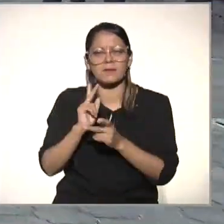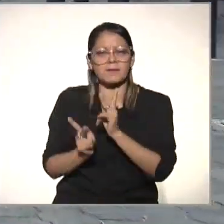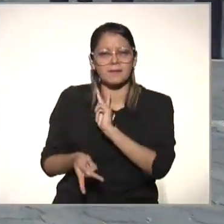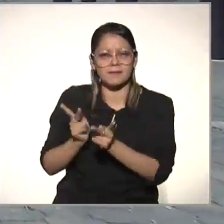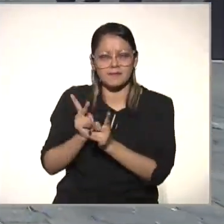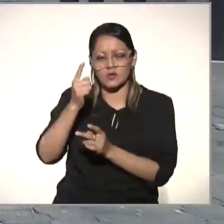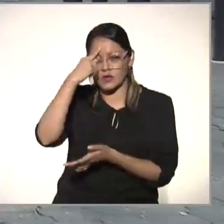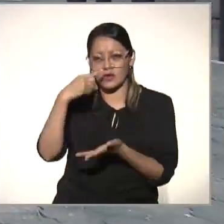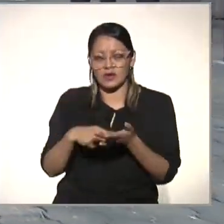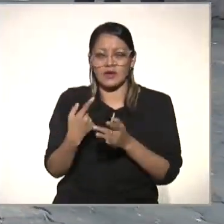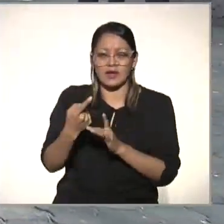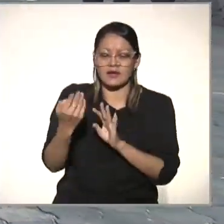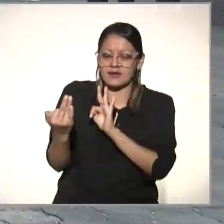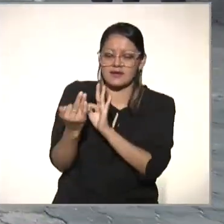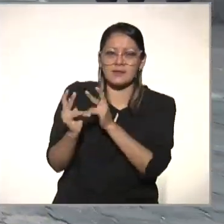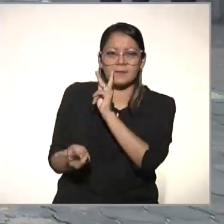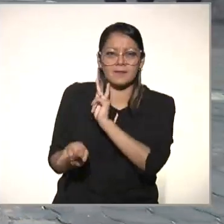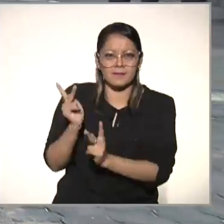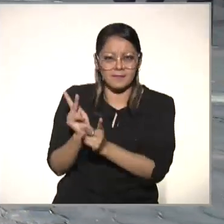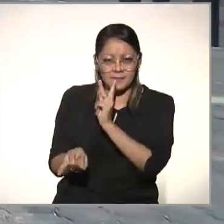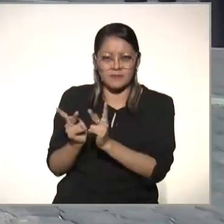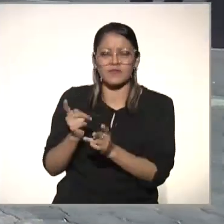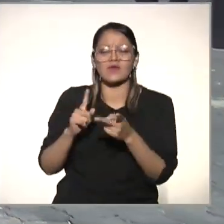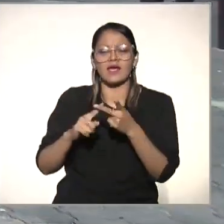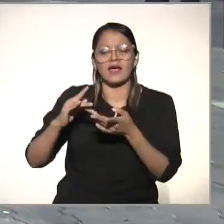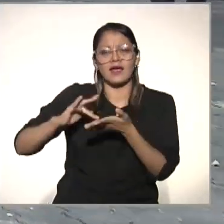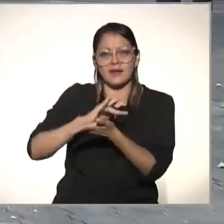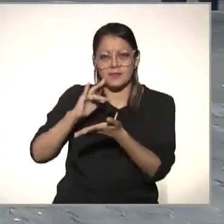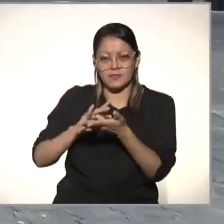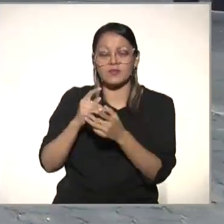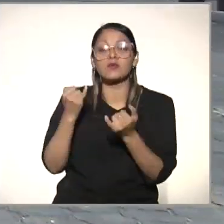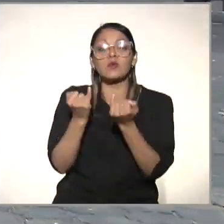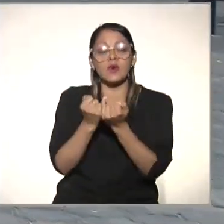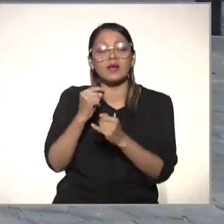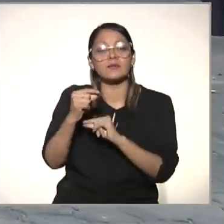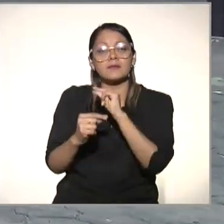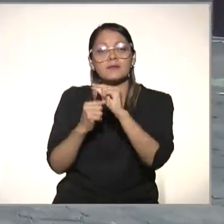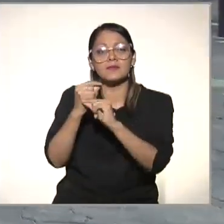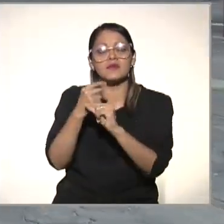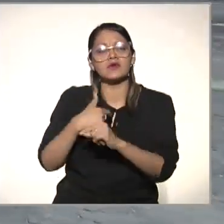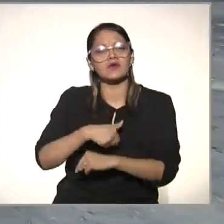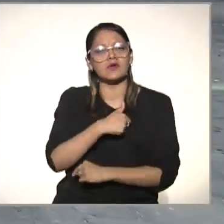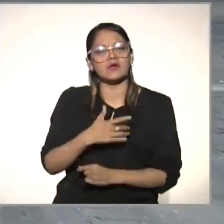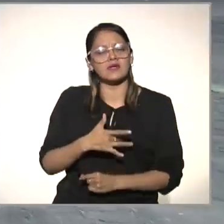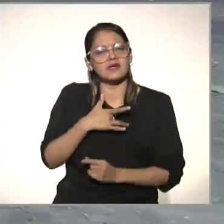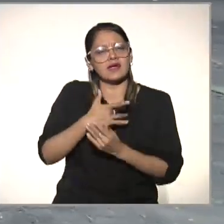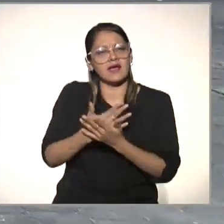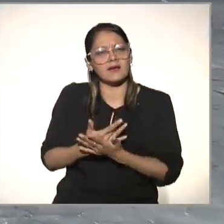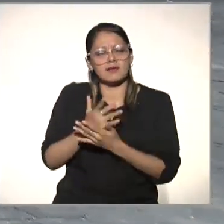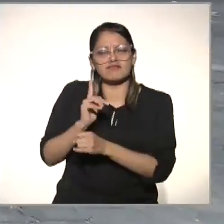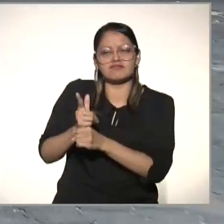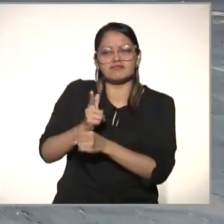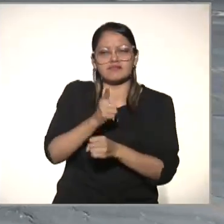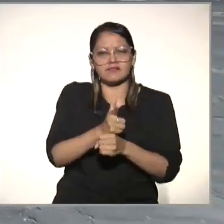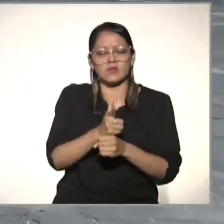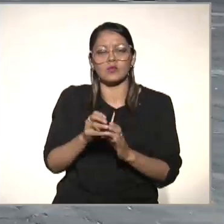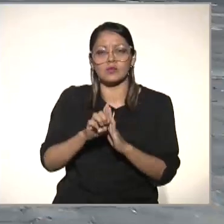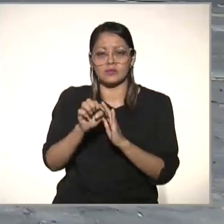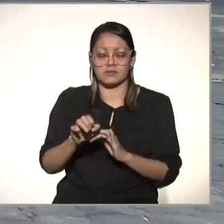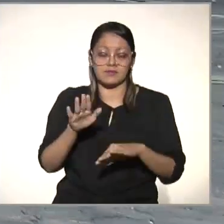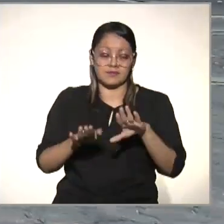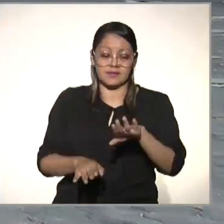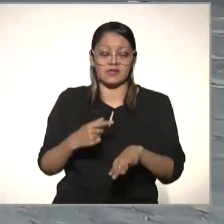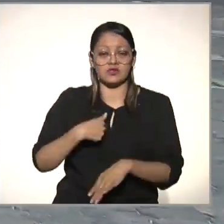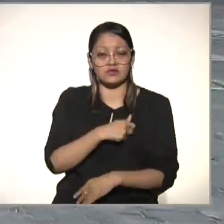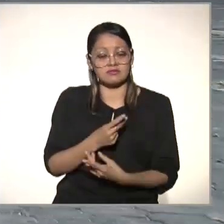la cercanía, la conversación, el apoyo y el que irlo esperando que vaya descubriendo. A veces tenemos